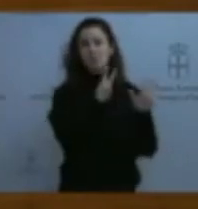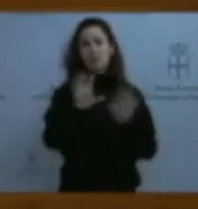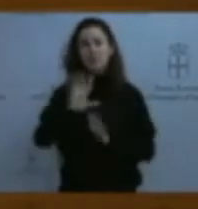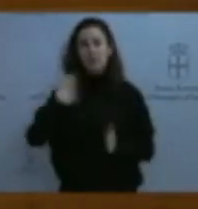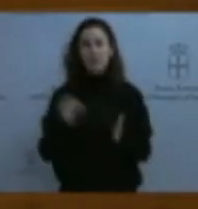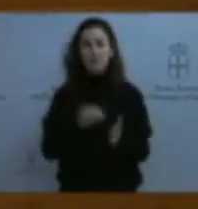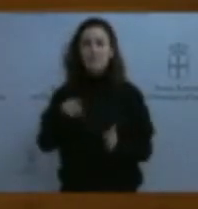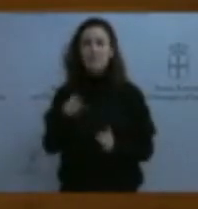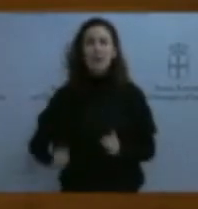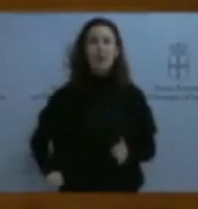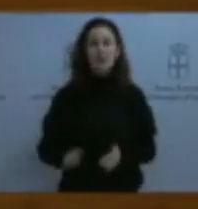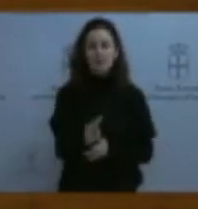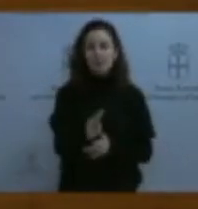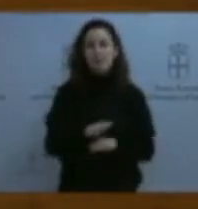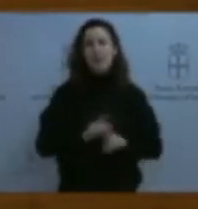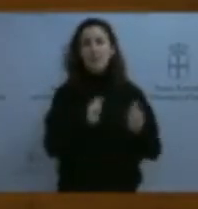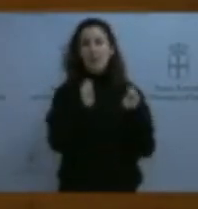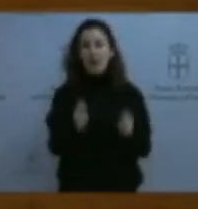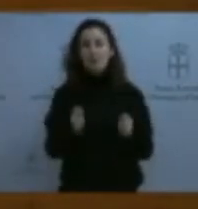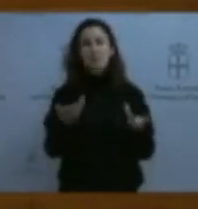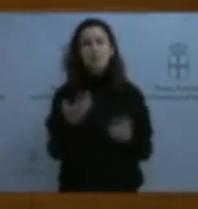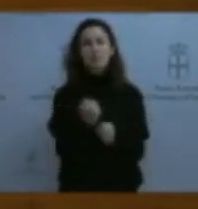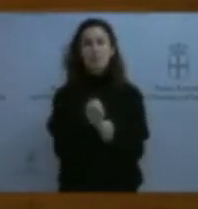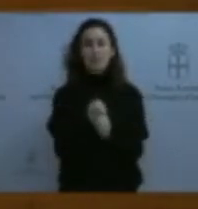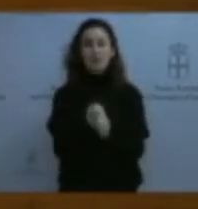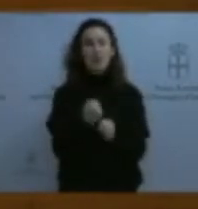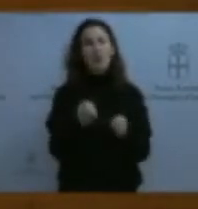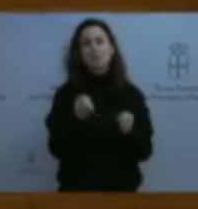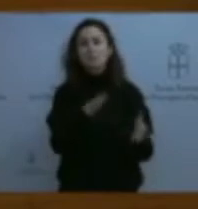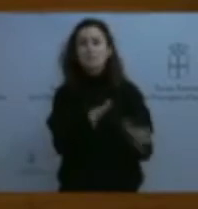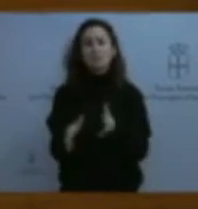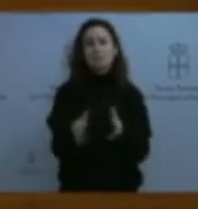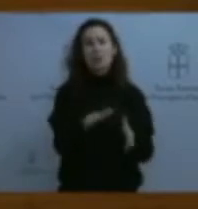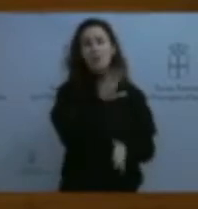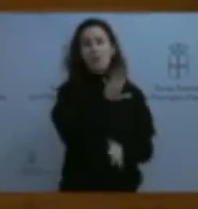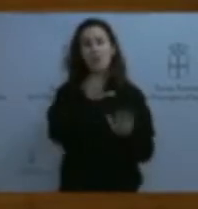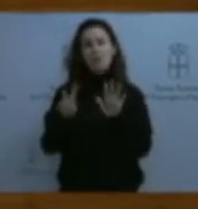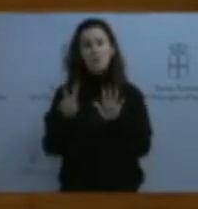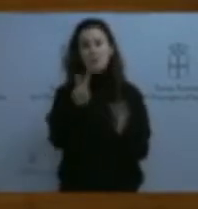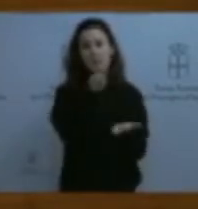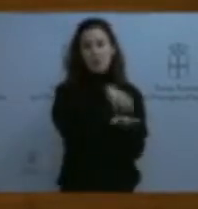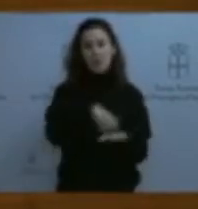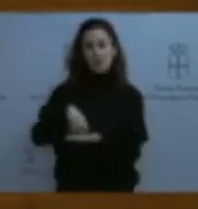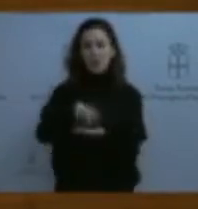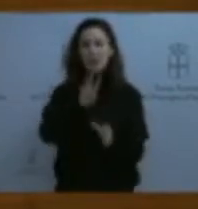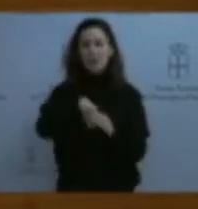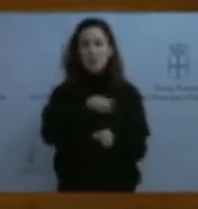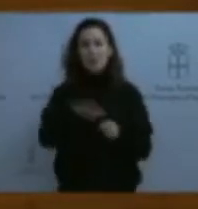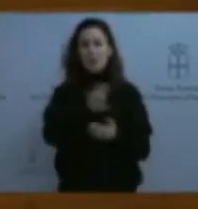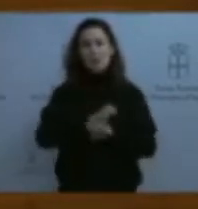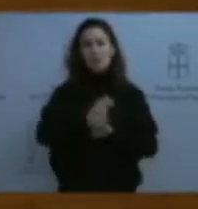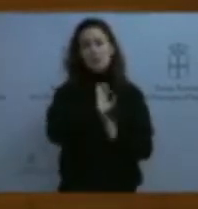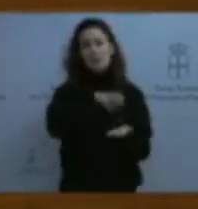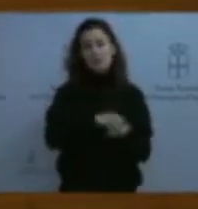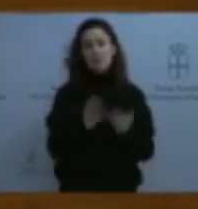85.000 euros y se trabajará sobre 57 centros de la Consejería. Son